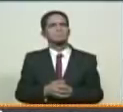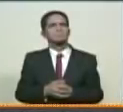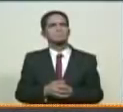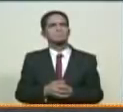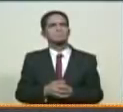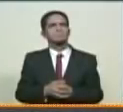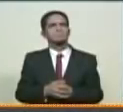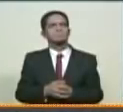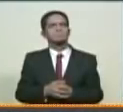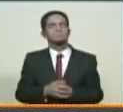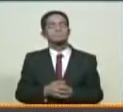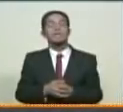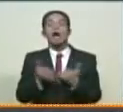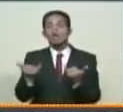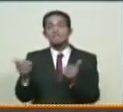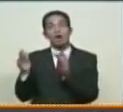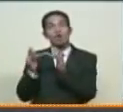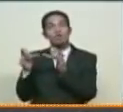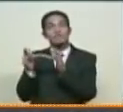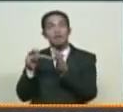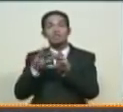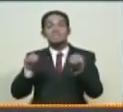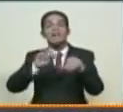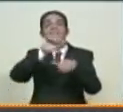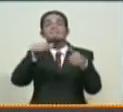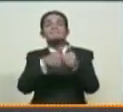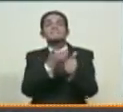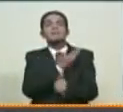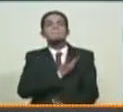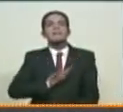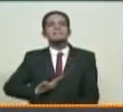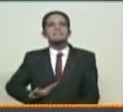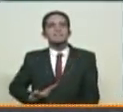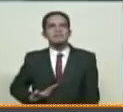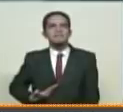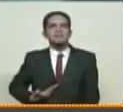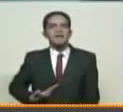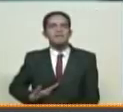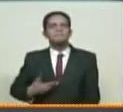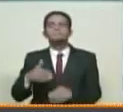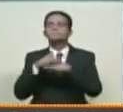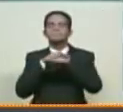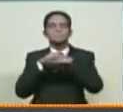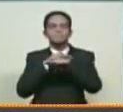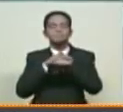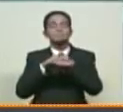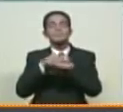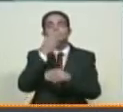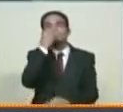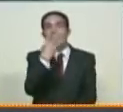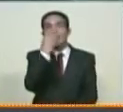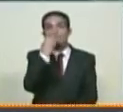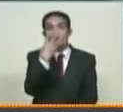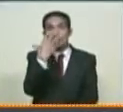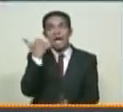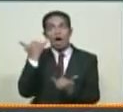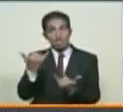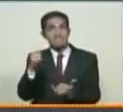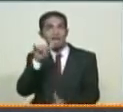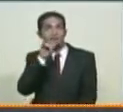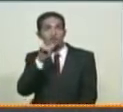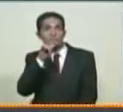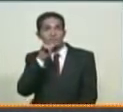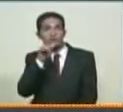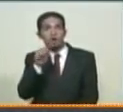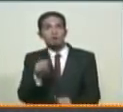A esta hora nos vamos en vivo y directo a la sede de la Vicepresidencia Ejecutiva de la República, o mejor dicho, nos vamos al Palacio de Miraflores, información que se suscita ahora mismo con